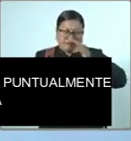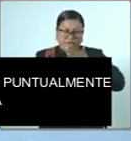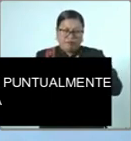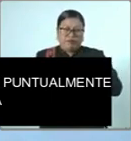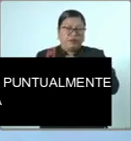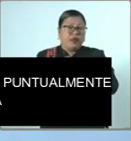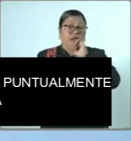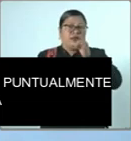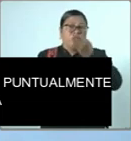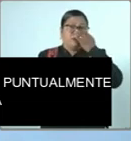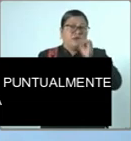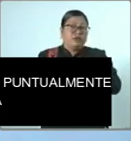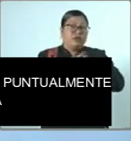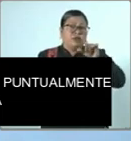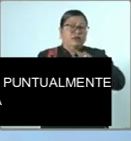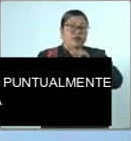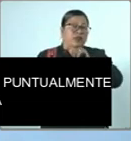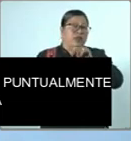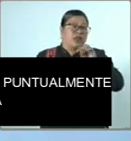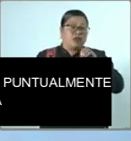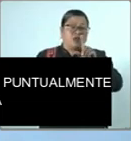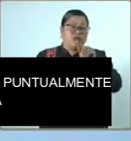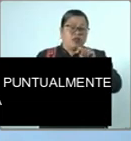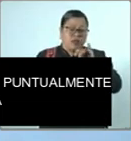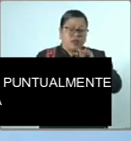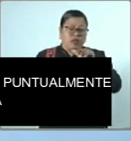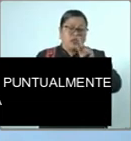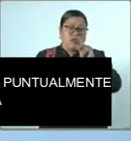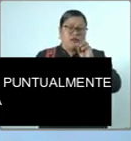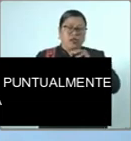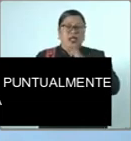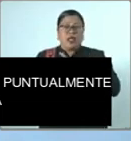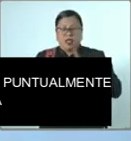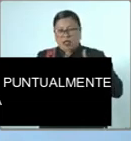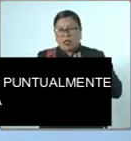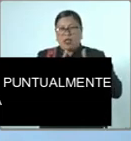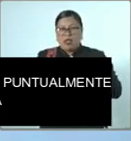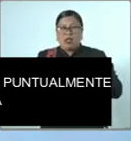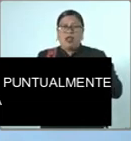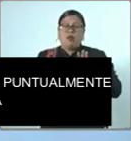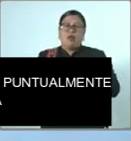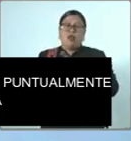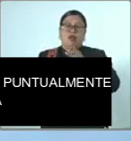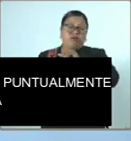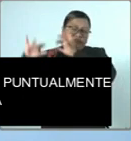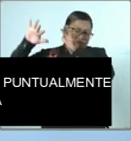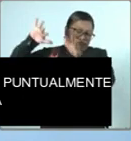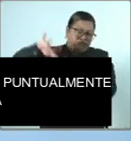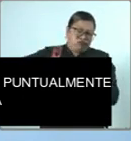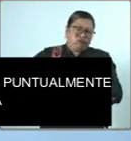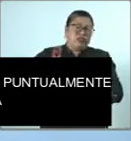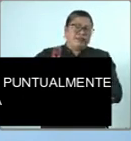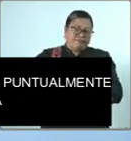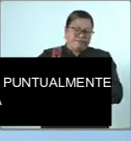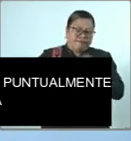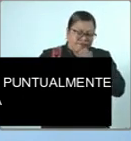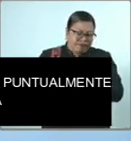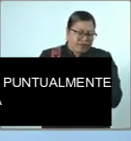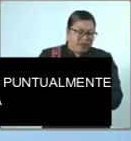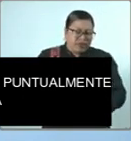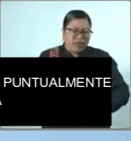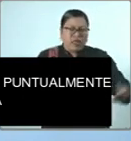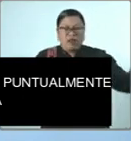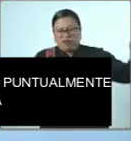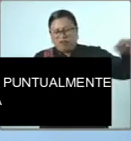Sierra de Flores Magón, en Santa Andrés Teotilalpan, hay viviendas que fueron afectadas por deslizamiento de laderas y calles en la población con